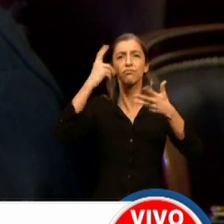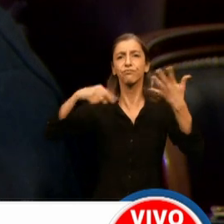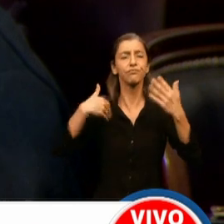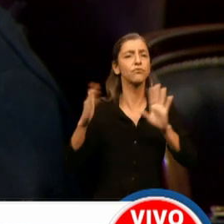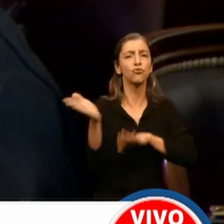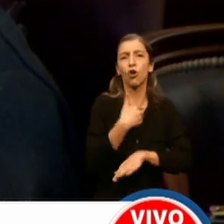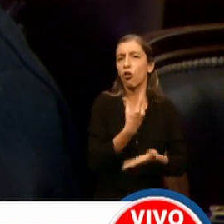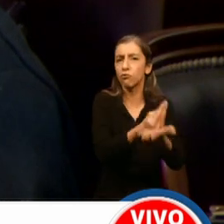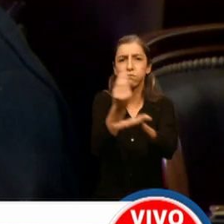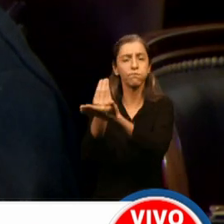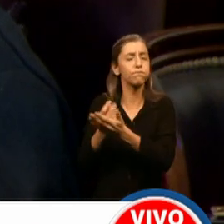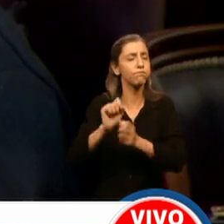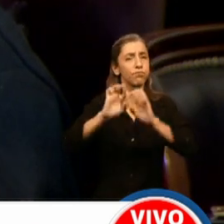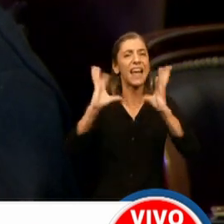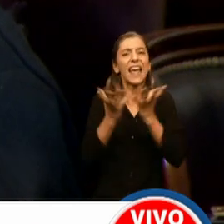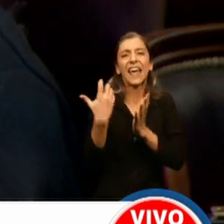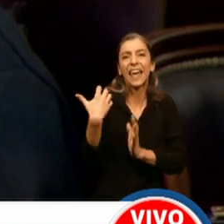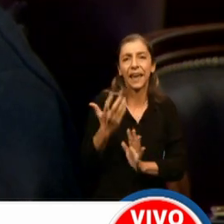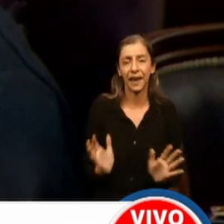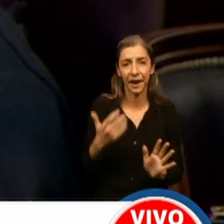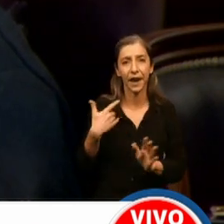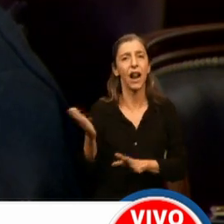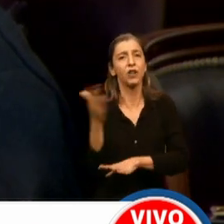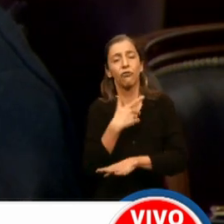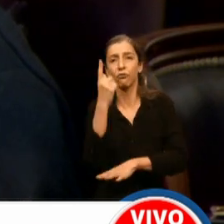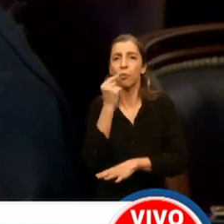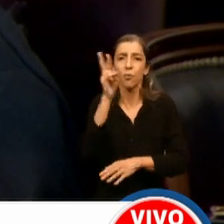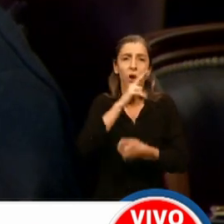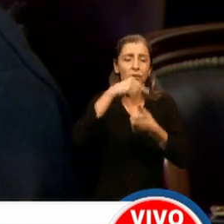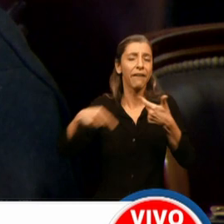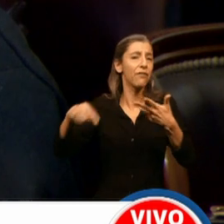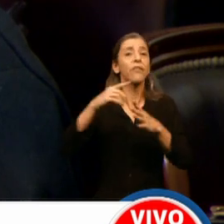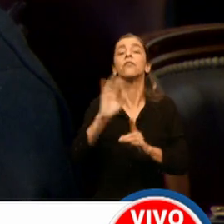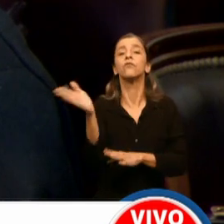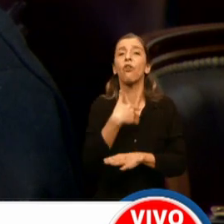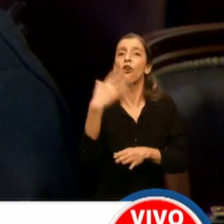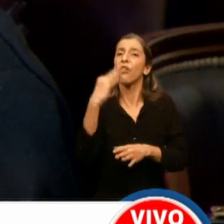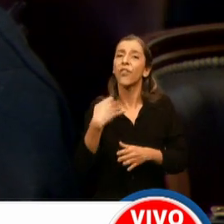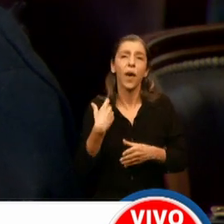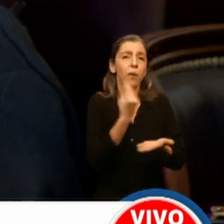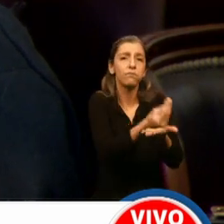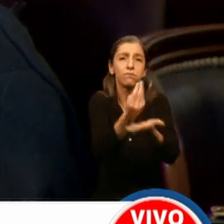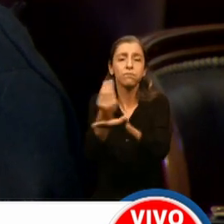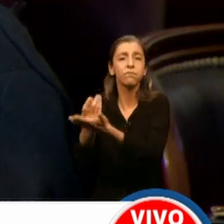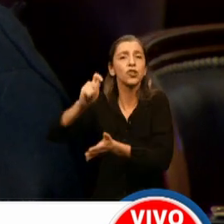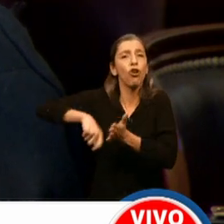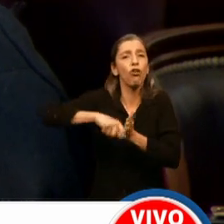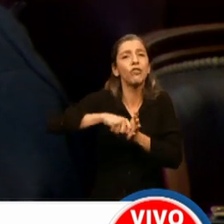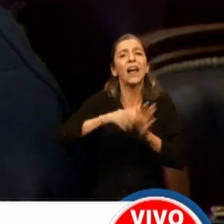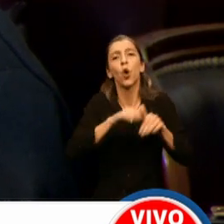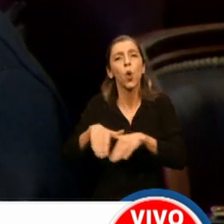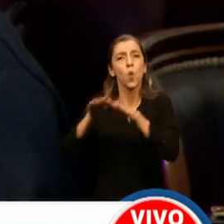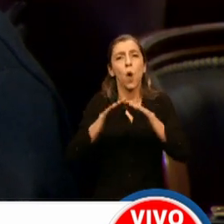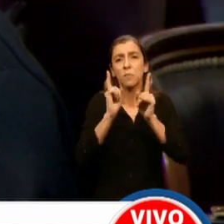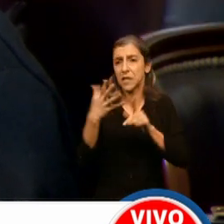las trabajadoras los trabajadores y los trabajadores permanentes transitorios y cualquier modalidad de contratación hasta los roles